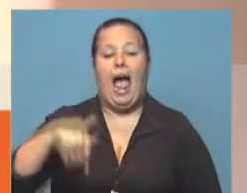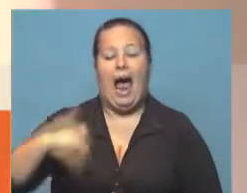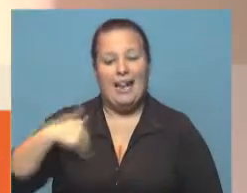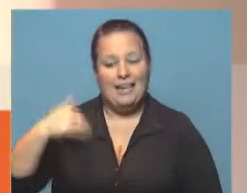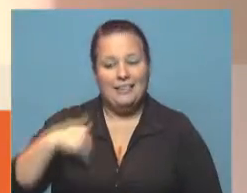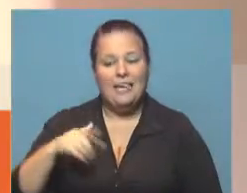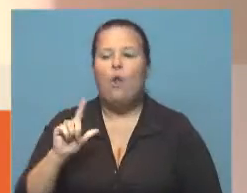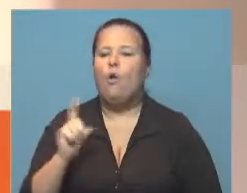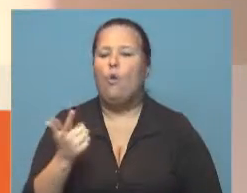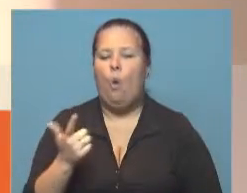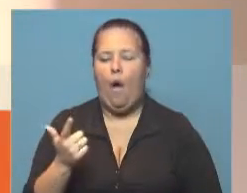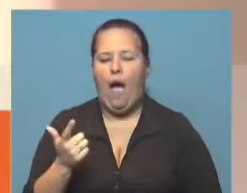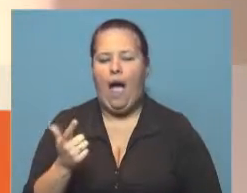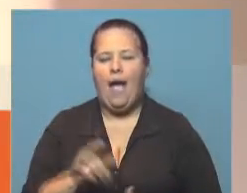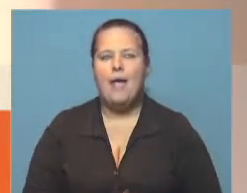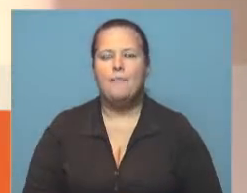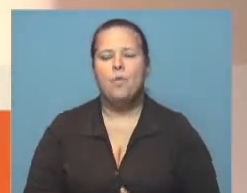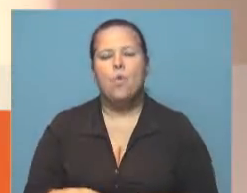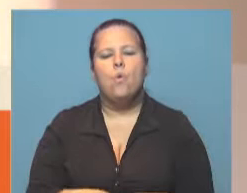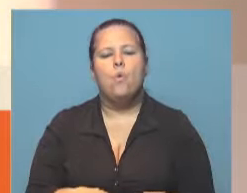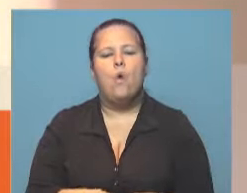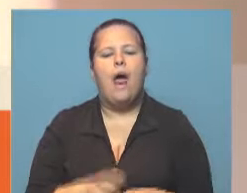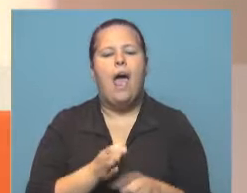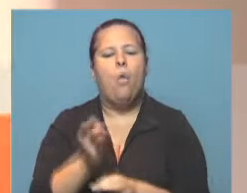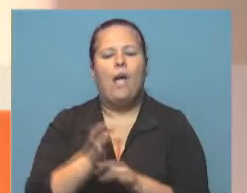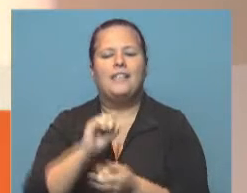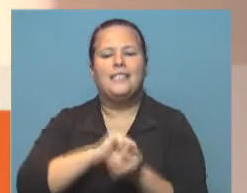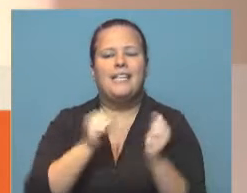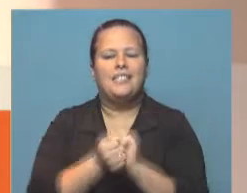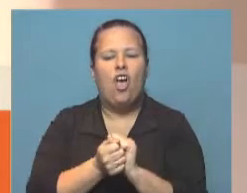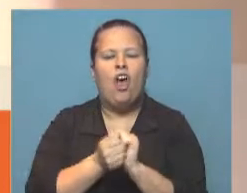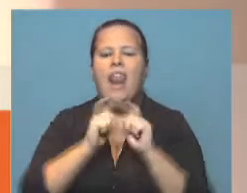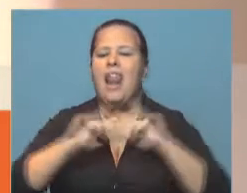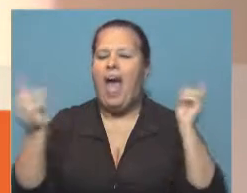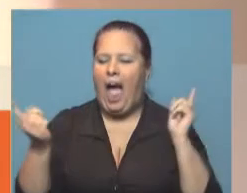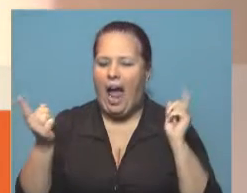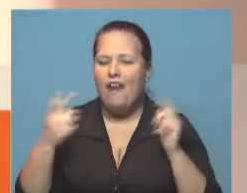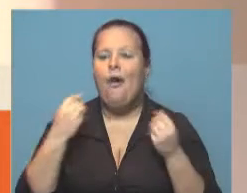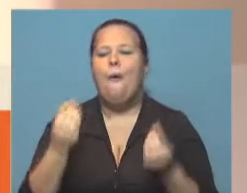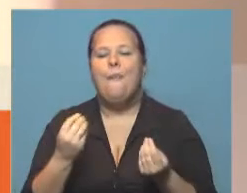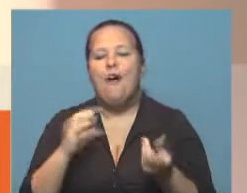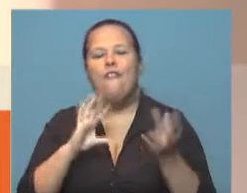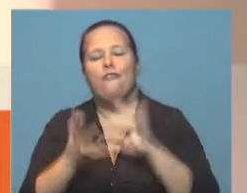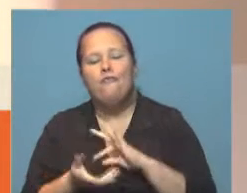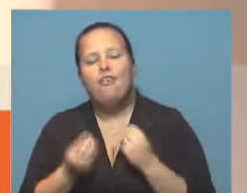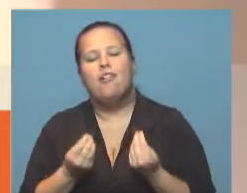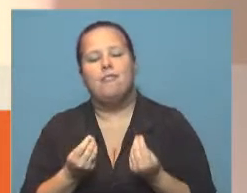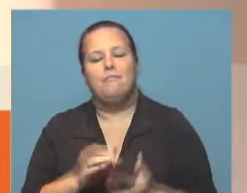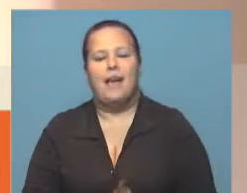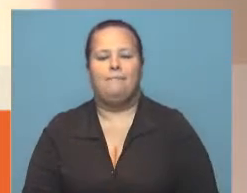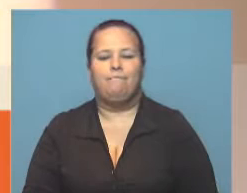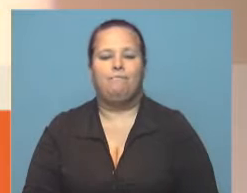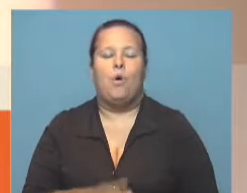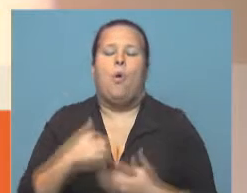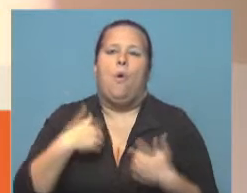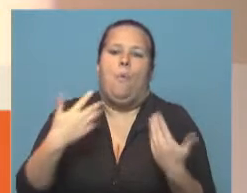no hay una educación sexual extendida, de tal manera que